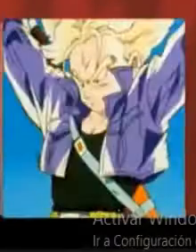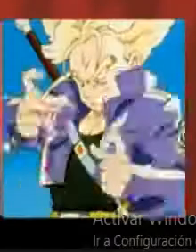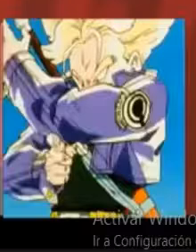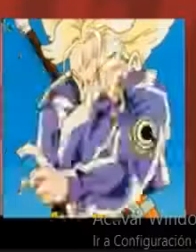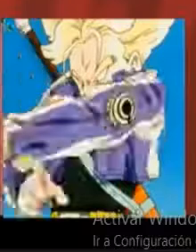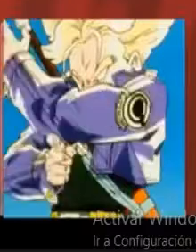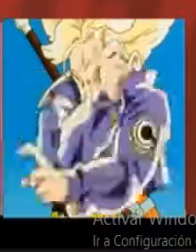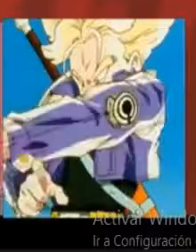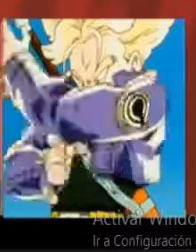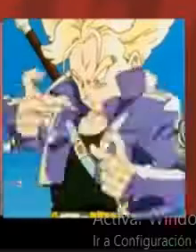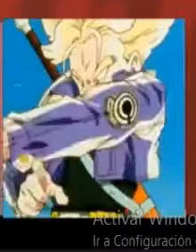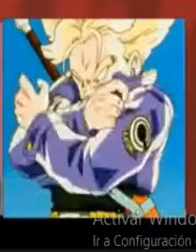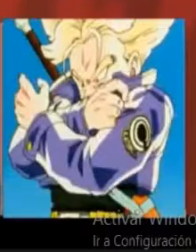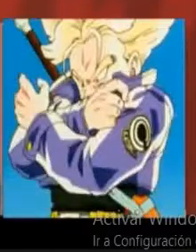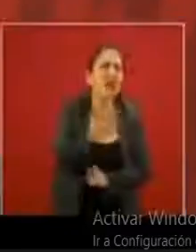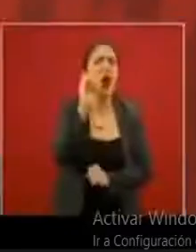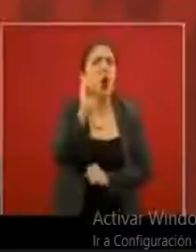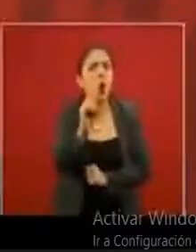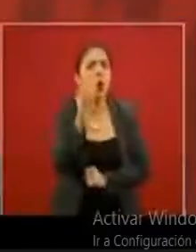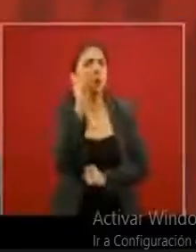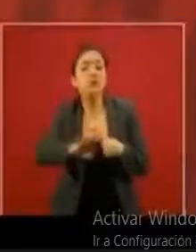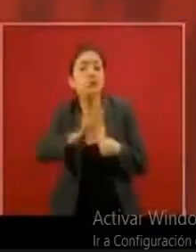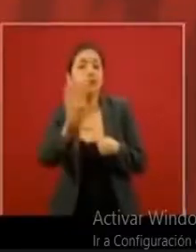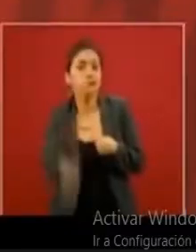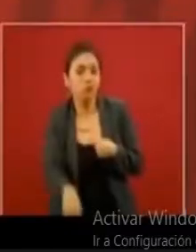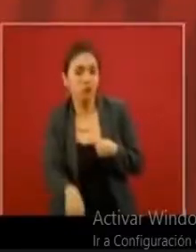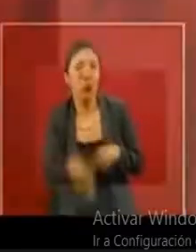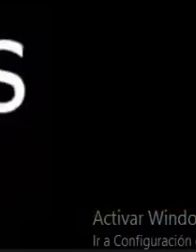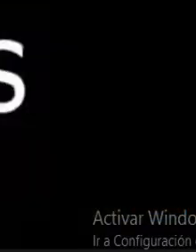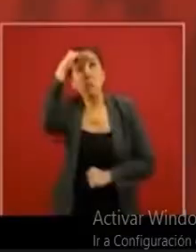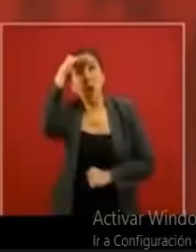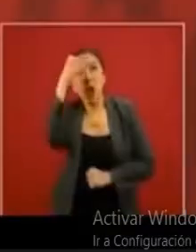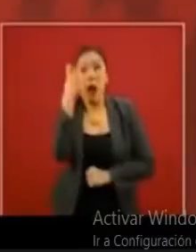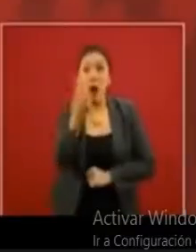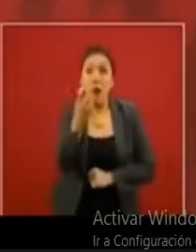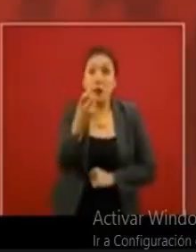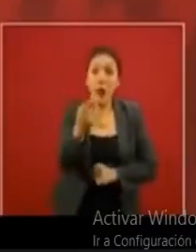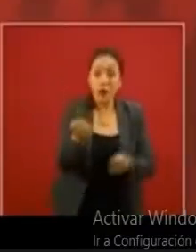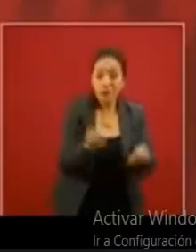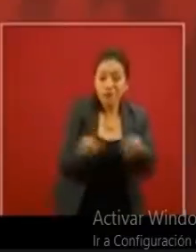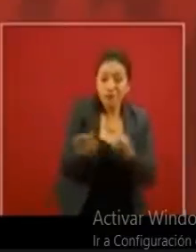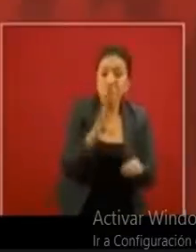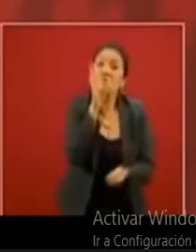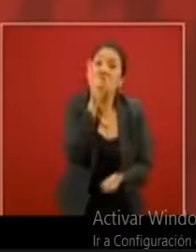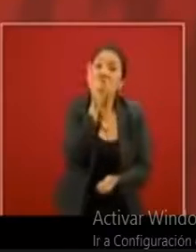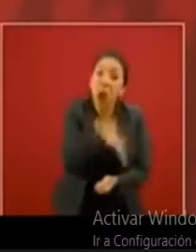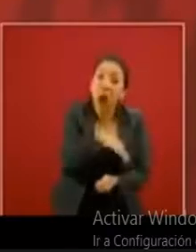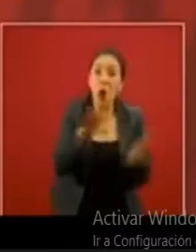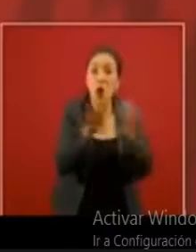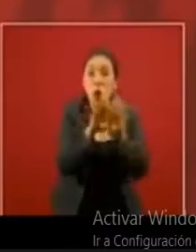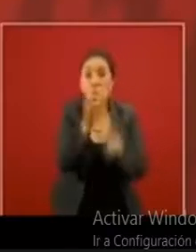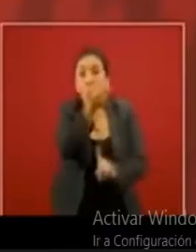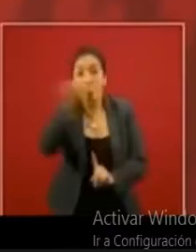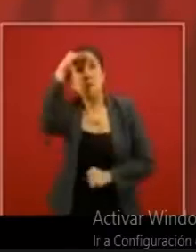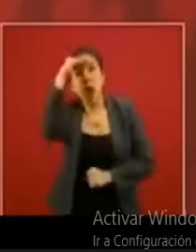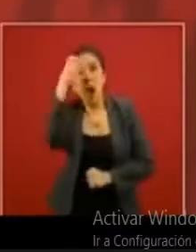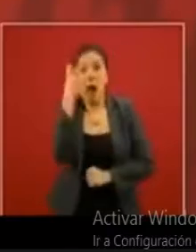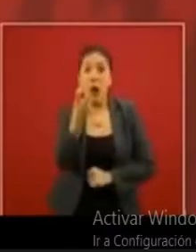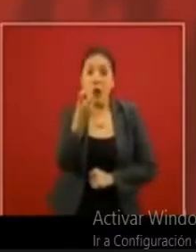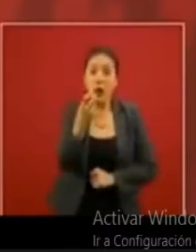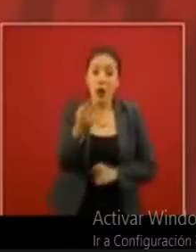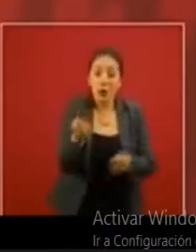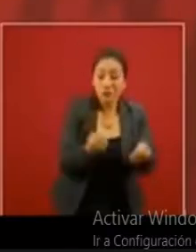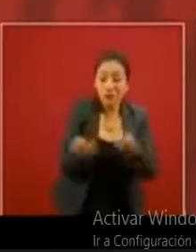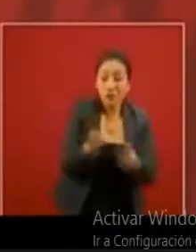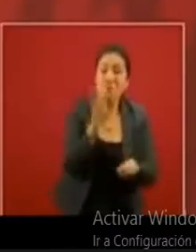medios de desinformación que propagan el COVID. Que mamadas. No es deseable que exista una manipulación